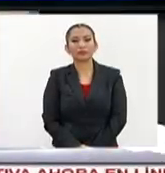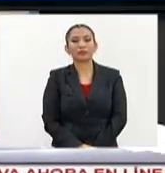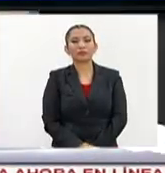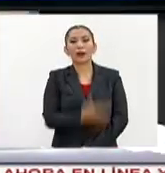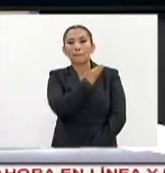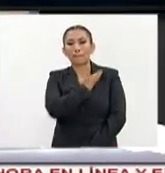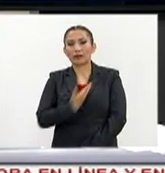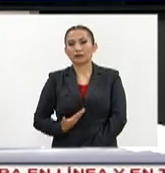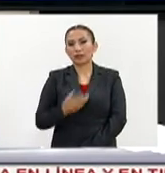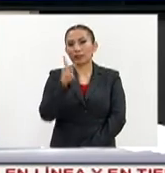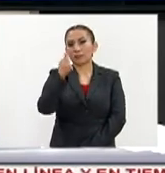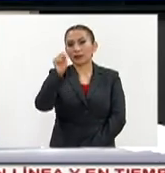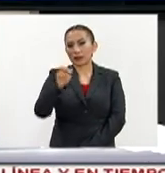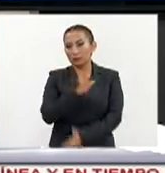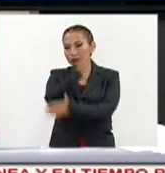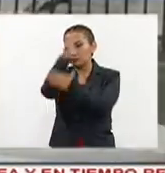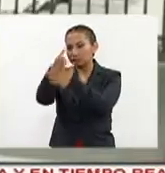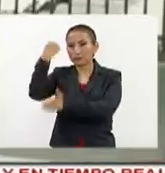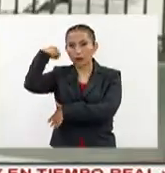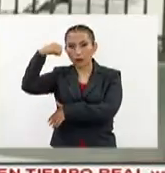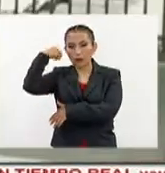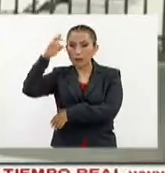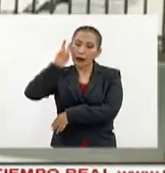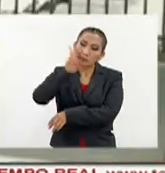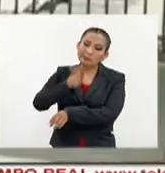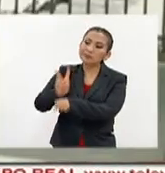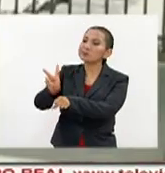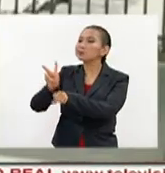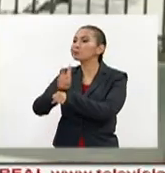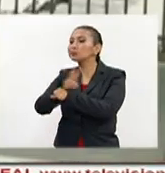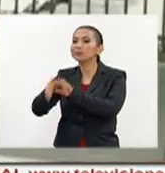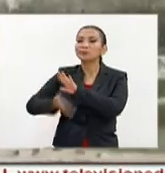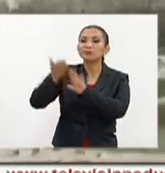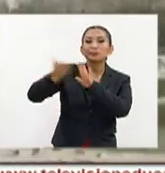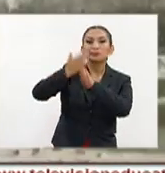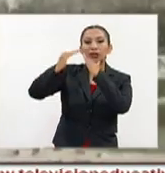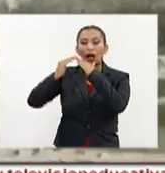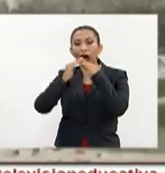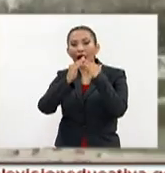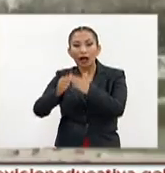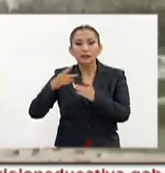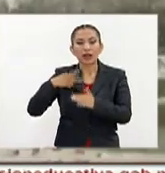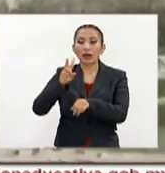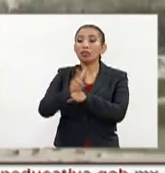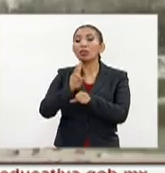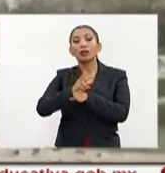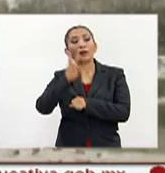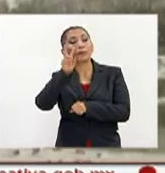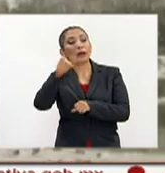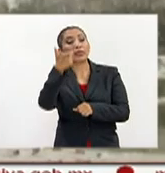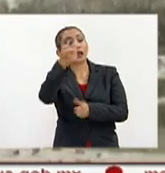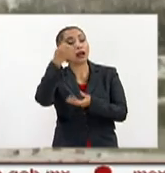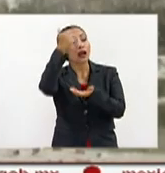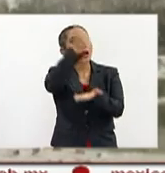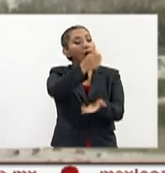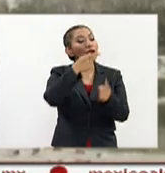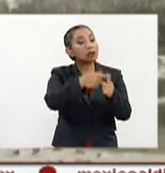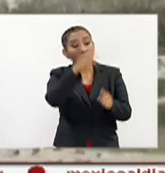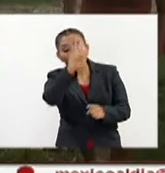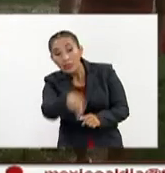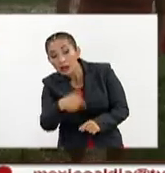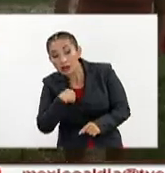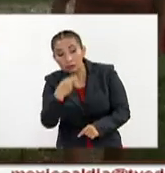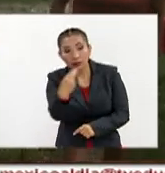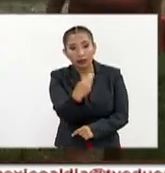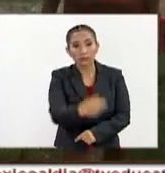El presidente Enrique Peña Nieto regresó a Oaxaca para supervisar las labores de reconstrucción de viviendas y convocó a vigilar que los recursos lleguen a quien realmente